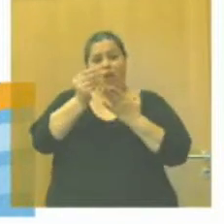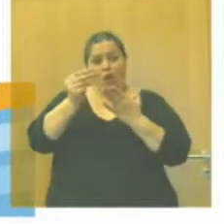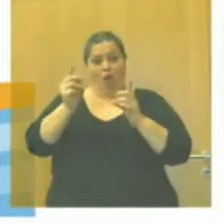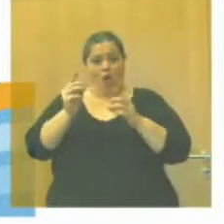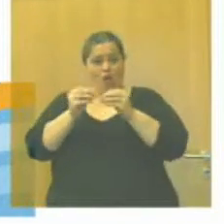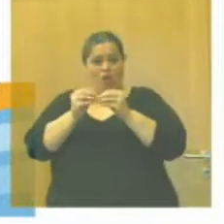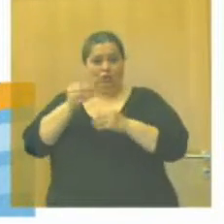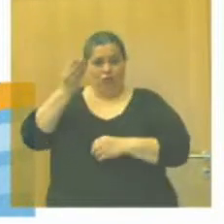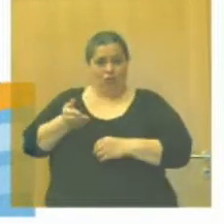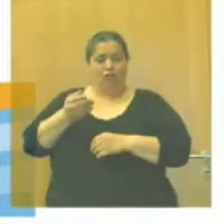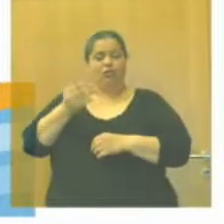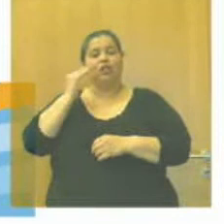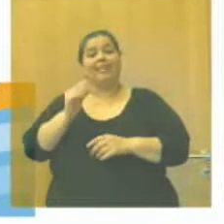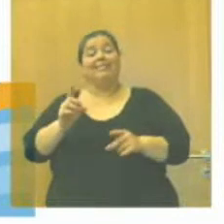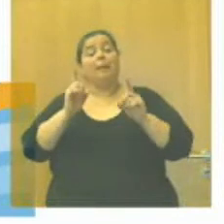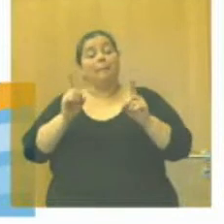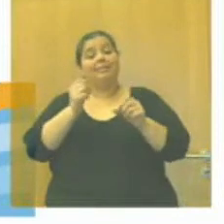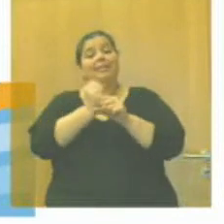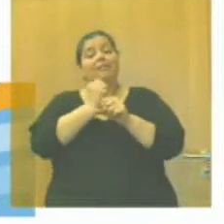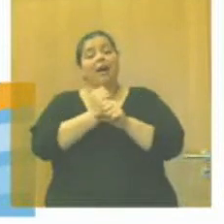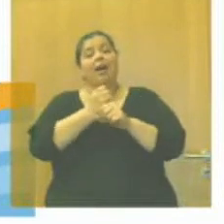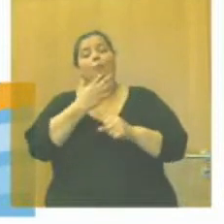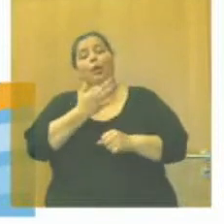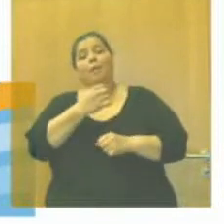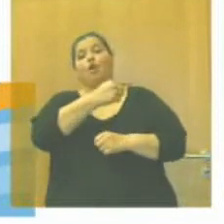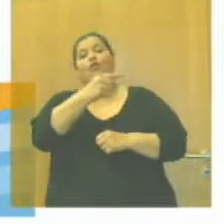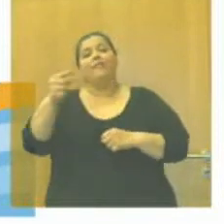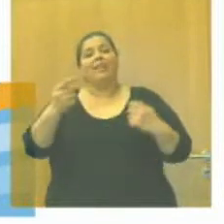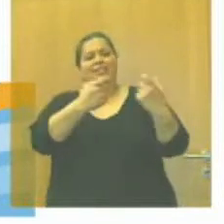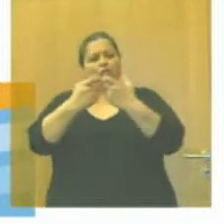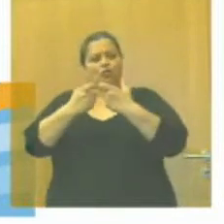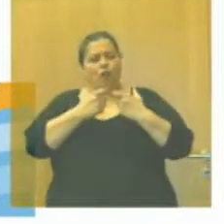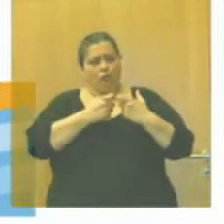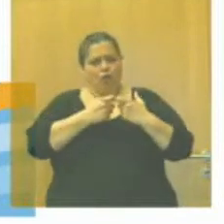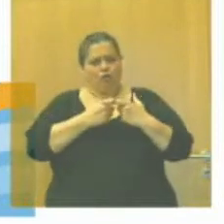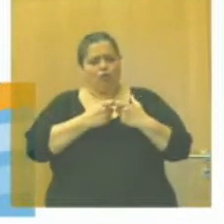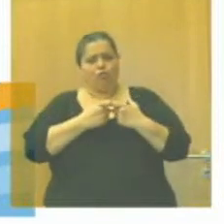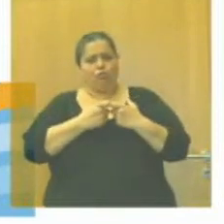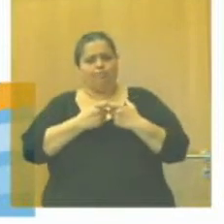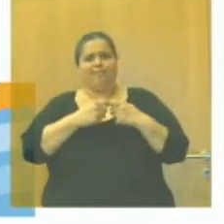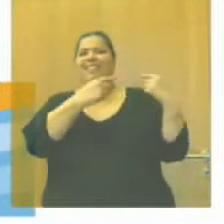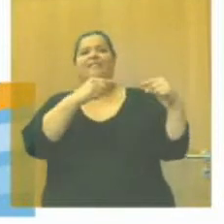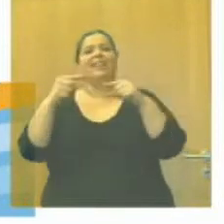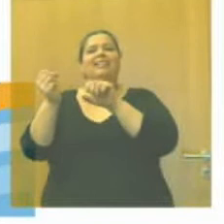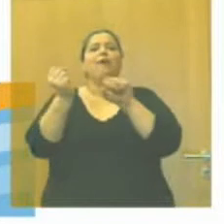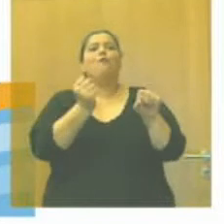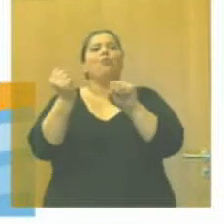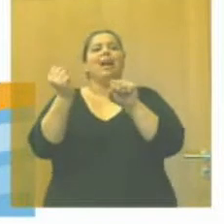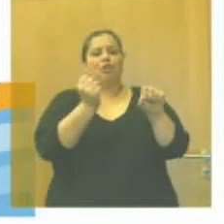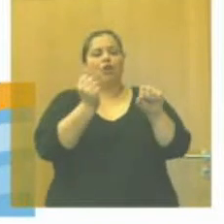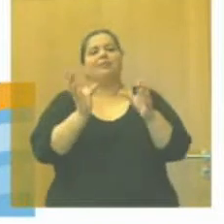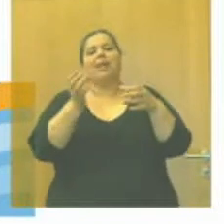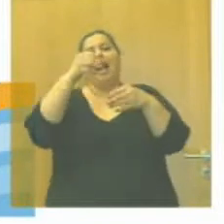trabajó con socios como FUNADE, Save the Children y Child Fund, que están trabajando en esas